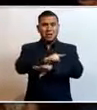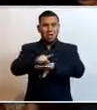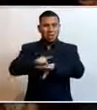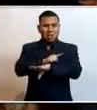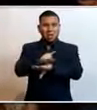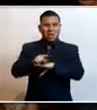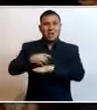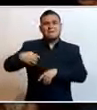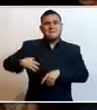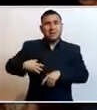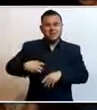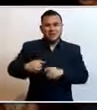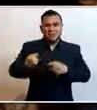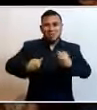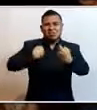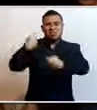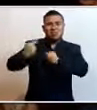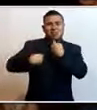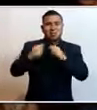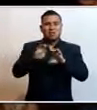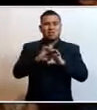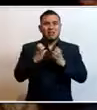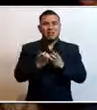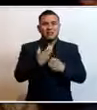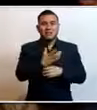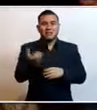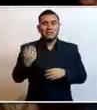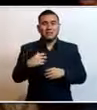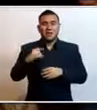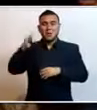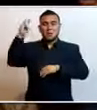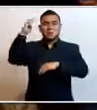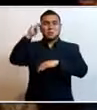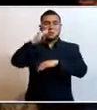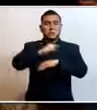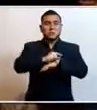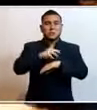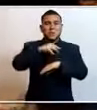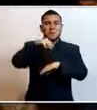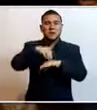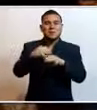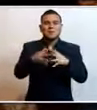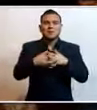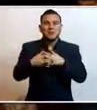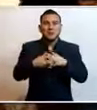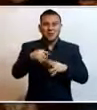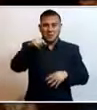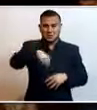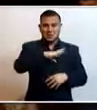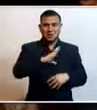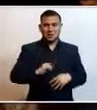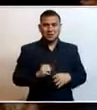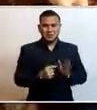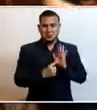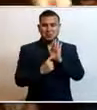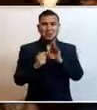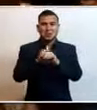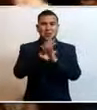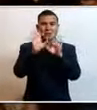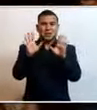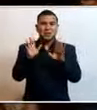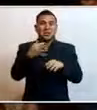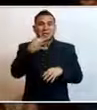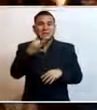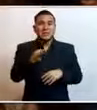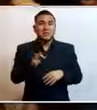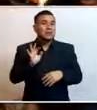y de injurias, que hasta dijeron a qué hora venía el vuelo, en qué aeropuerto iba a estar, cuál vuelo. Yo he estado en este país desde que vinimos. De